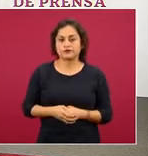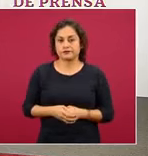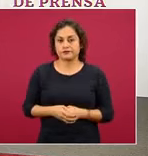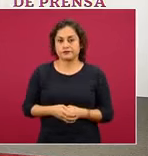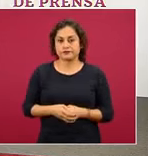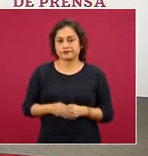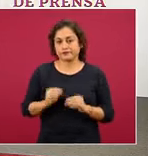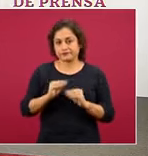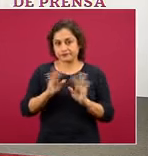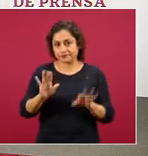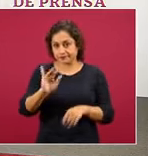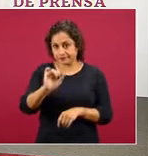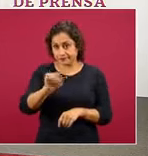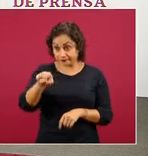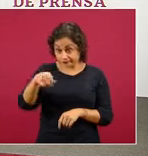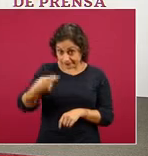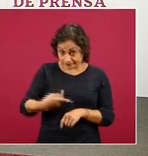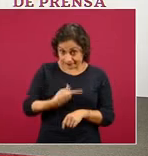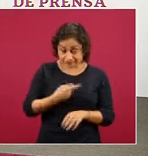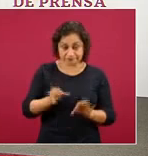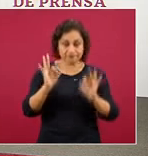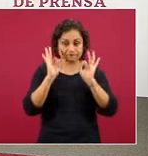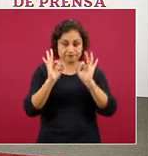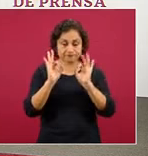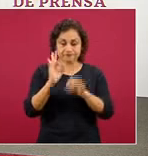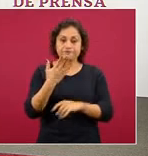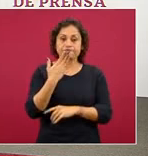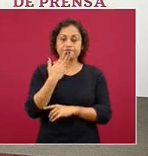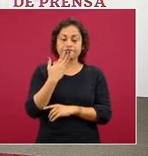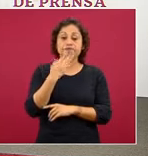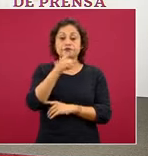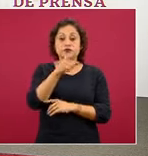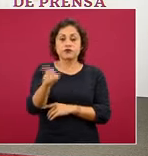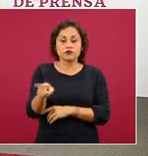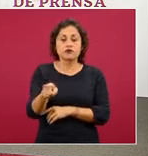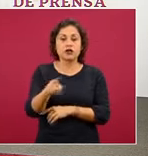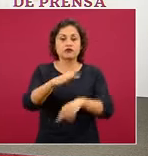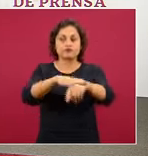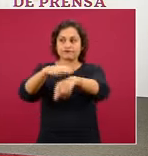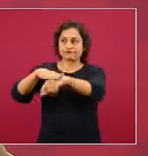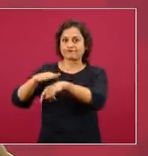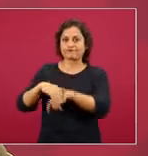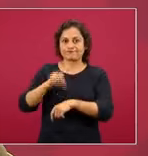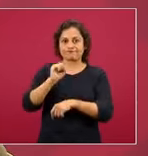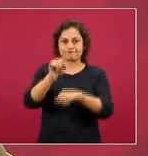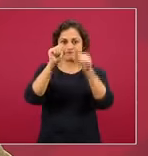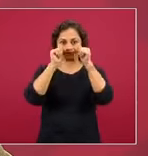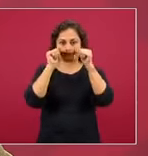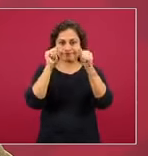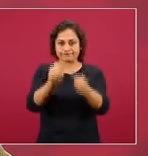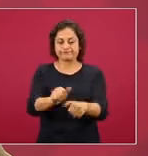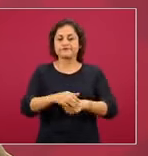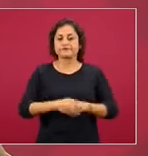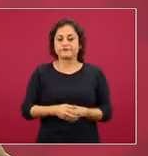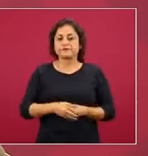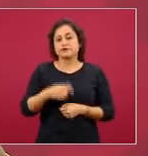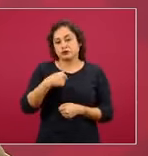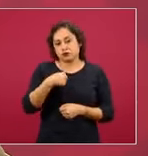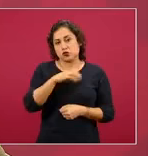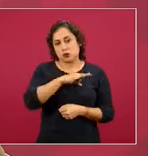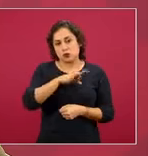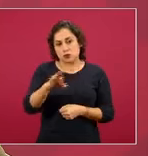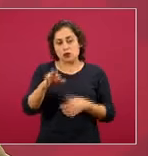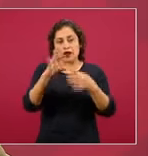que es muy buena pregunta y qué bueno que llama la atención. Y también pues me da la oportunidad